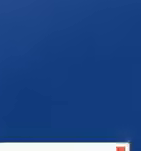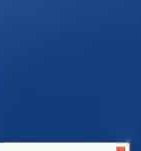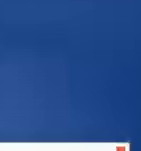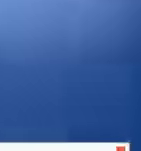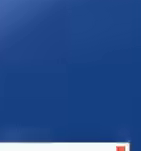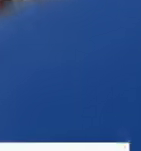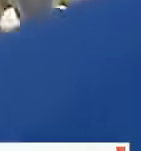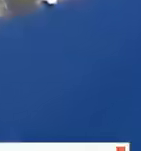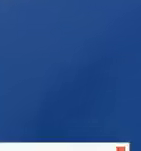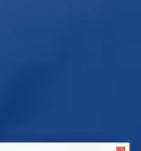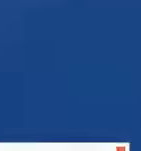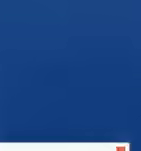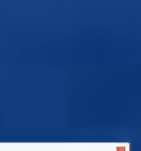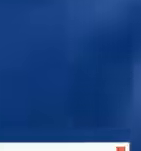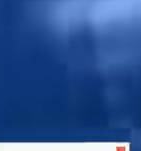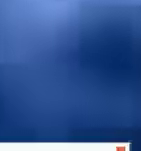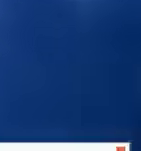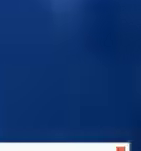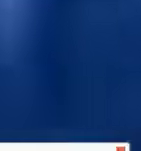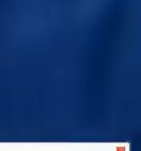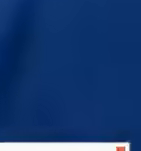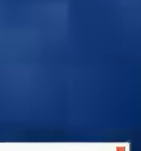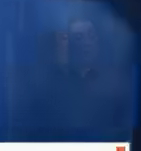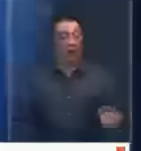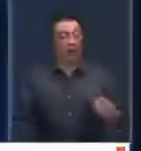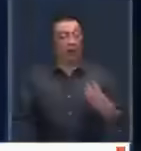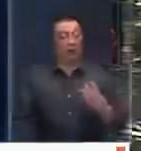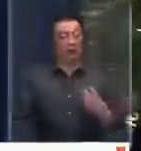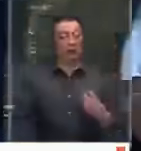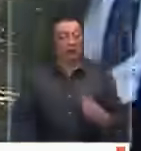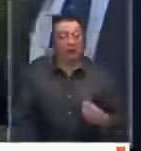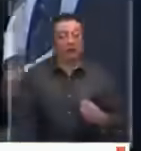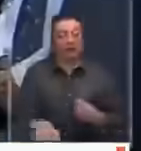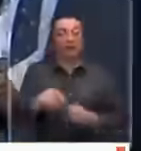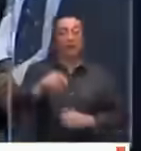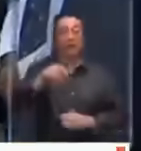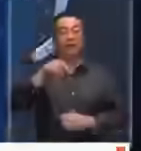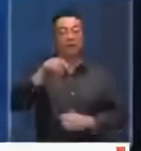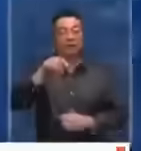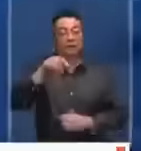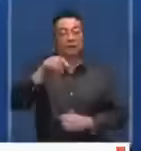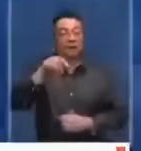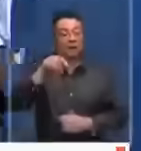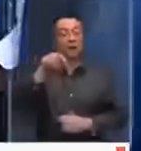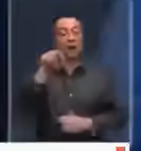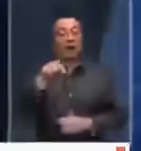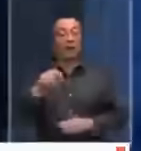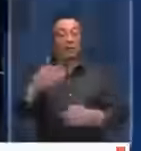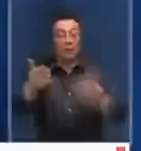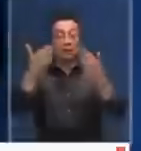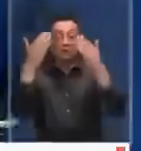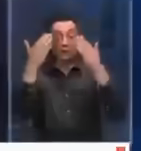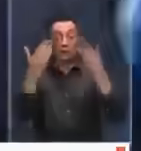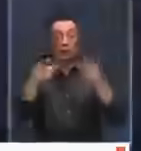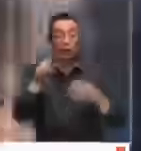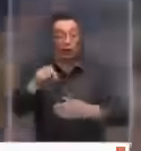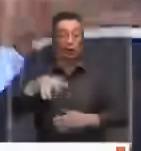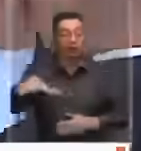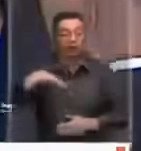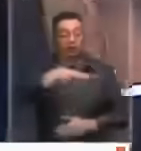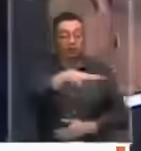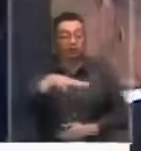el cambio que se hace justo acá, estamos muy cerca de la ex primera dama, la saludan, le dan, sí, nos vamos a alejar un poco